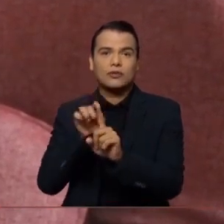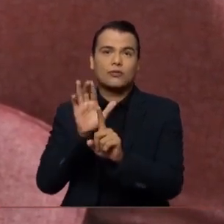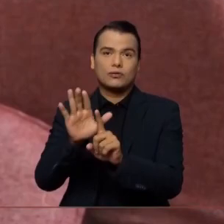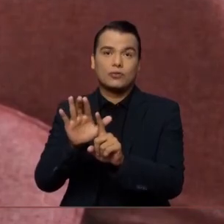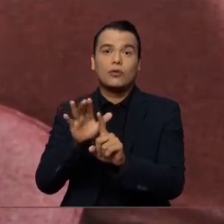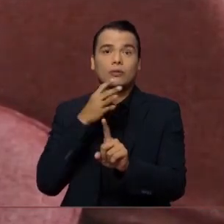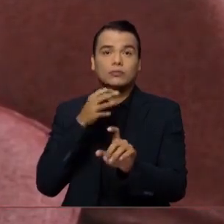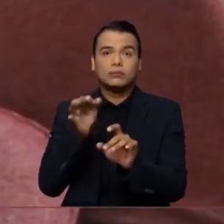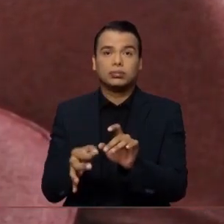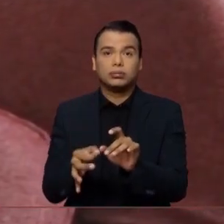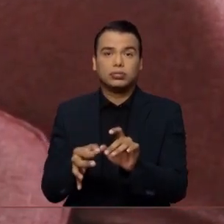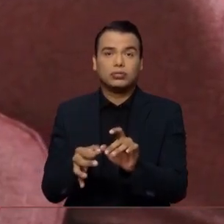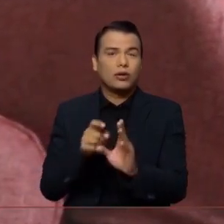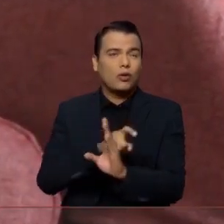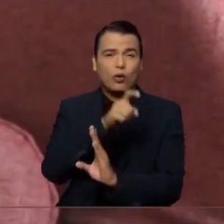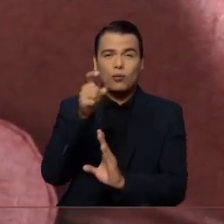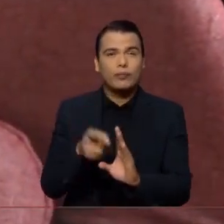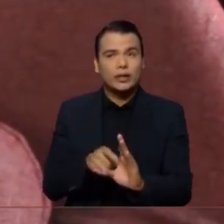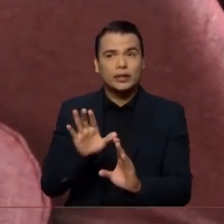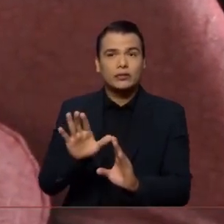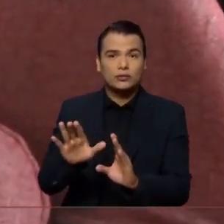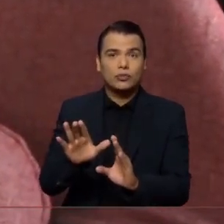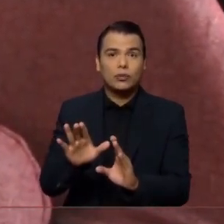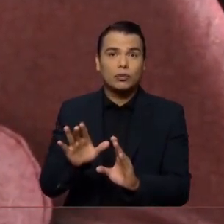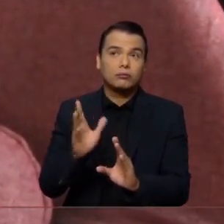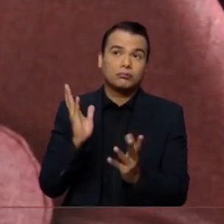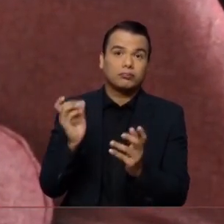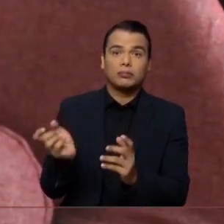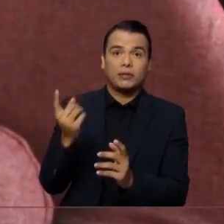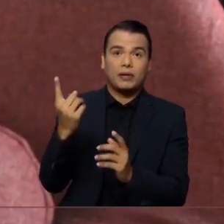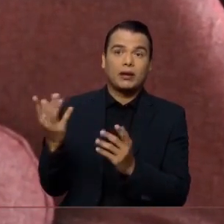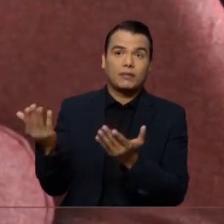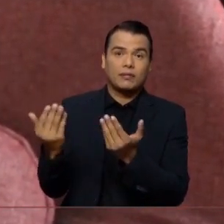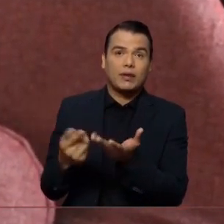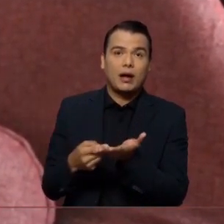verdadera y definitiva, dijo el presidente el 7 de agosto.